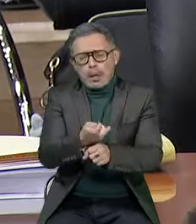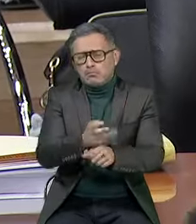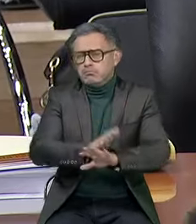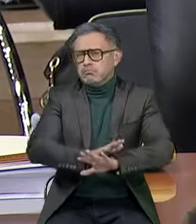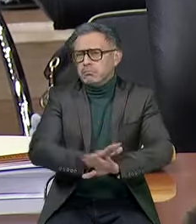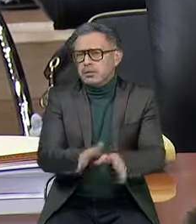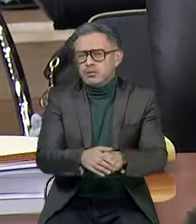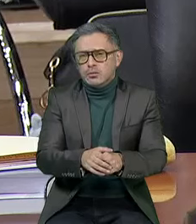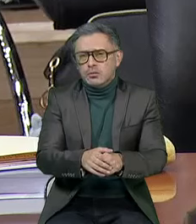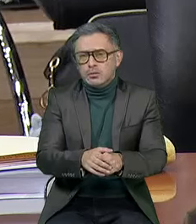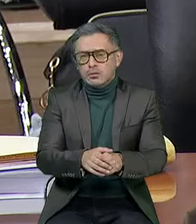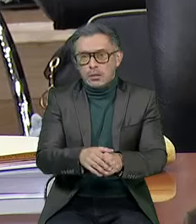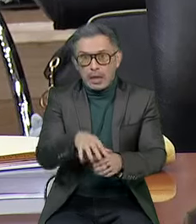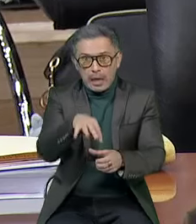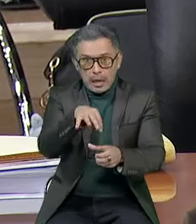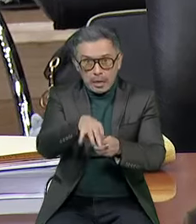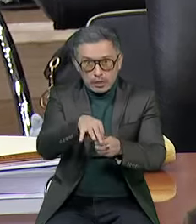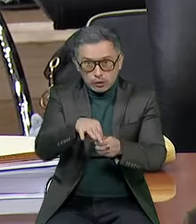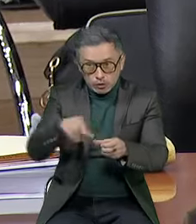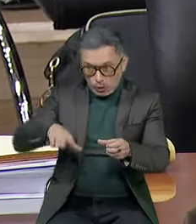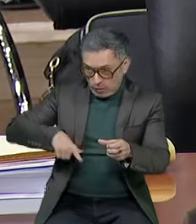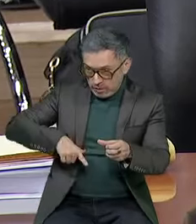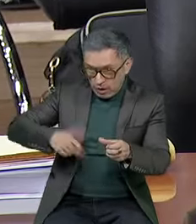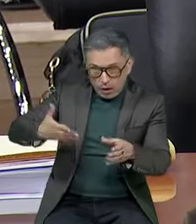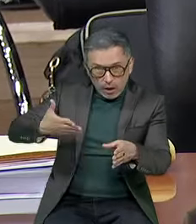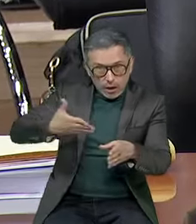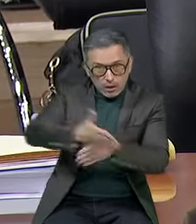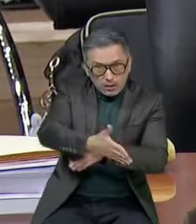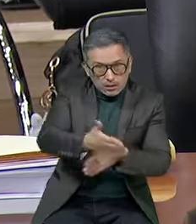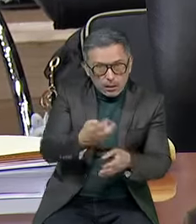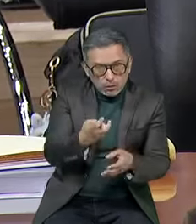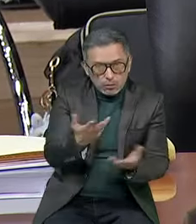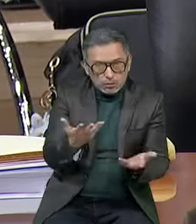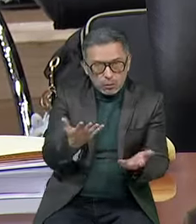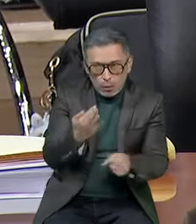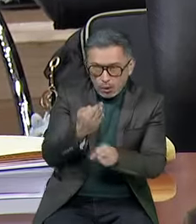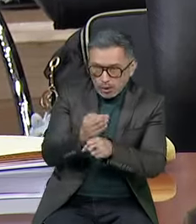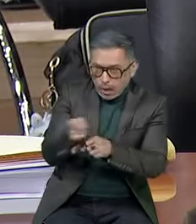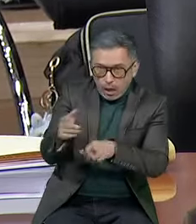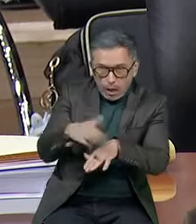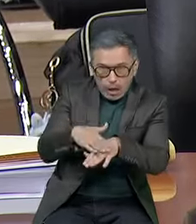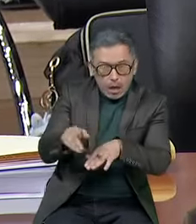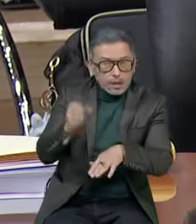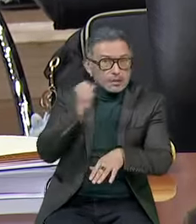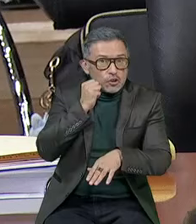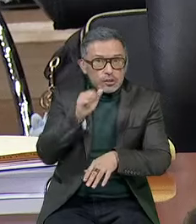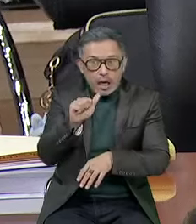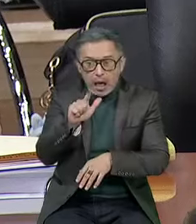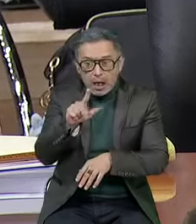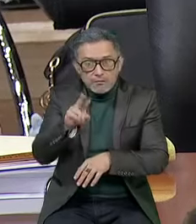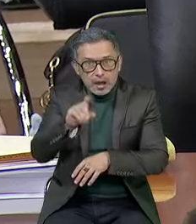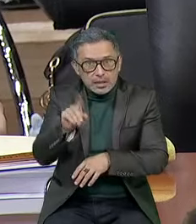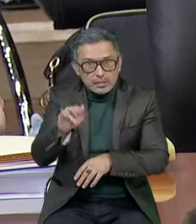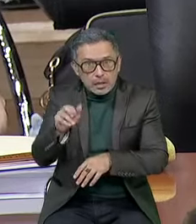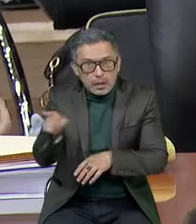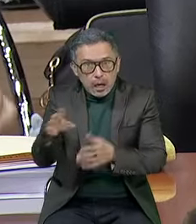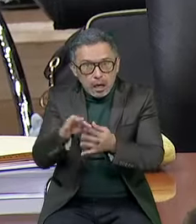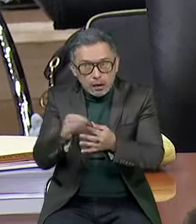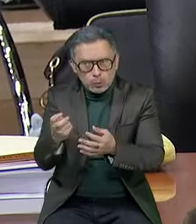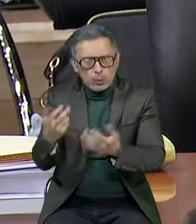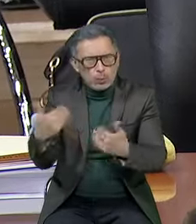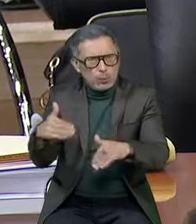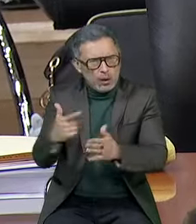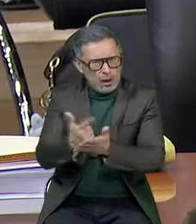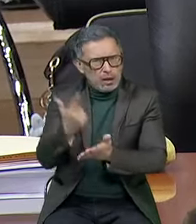de Estado, no es dramático, es patético el llamado que acaba de hacer el senador Álvarez y Casa. El pueblo está en un nivel